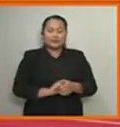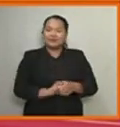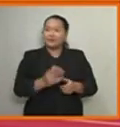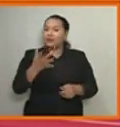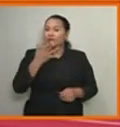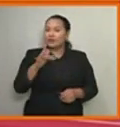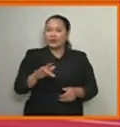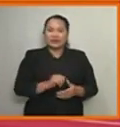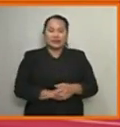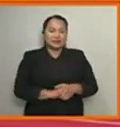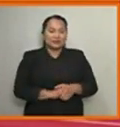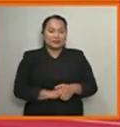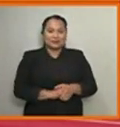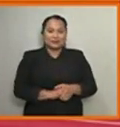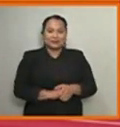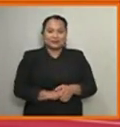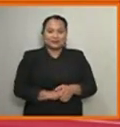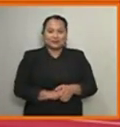suerte.